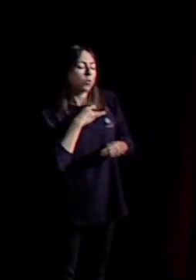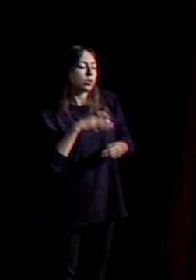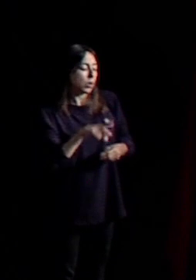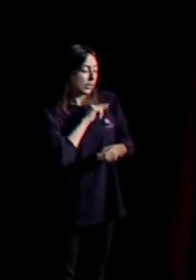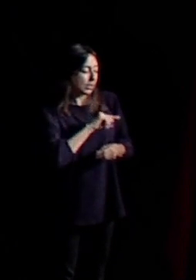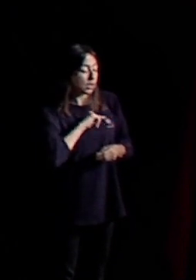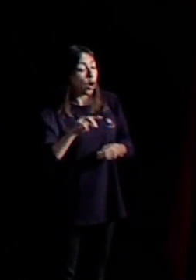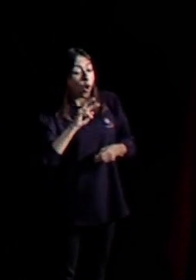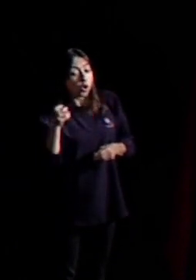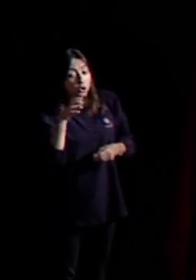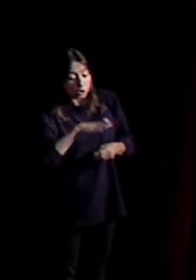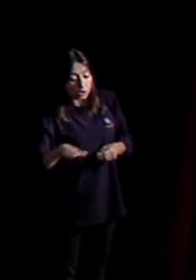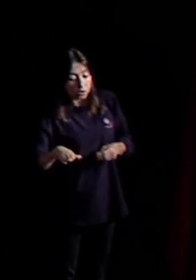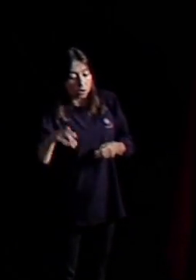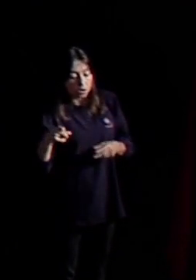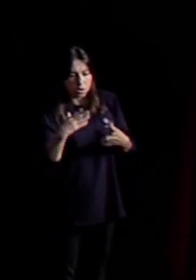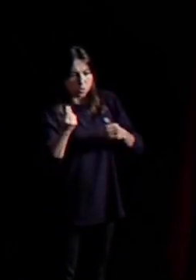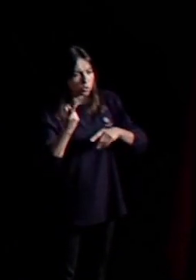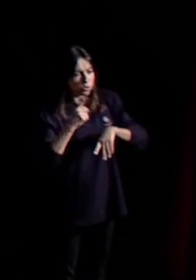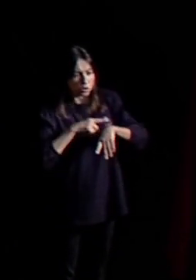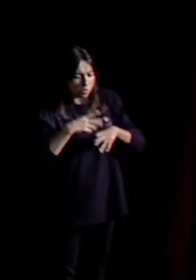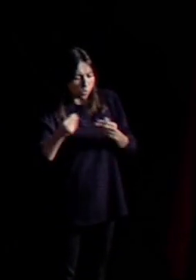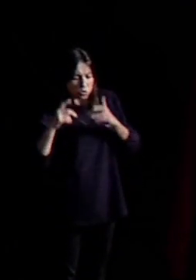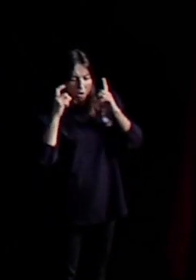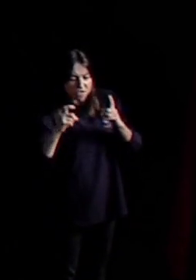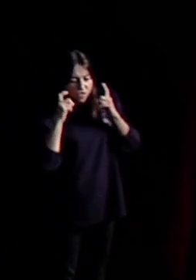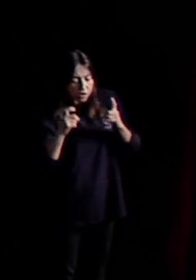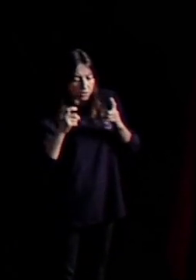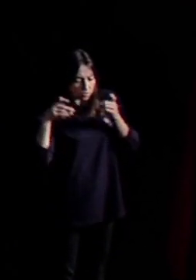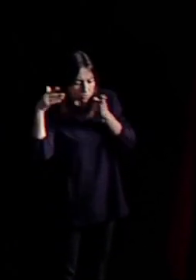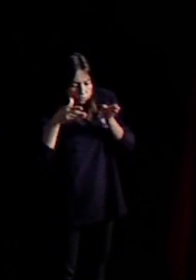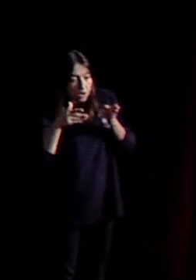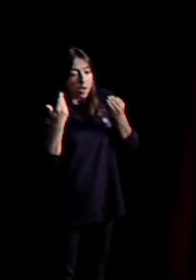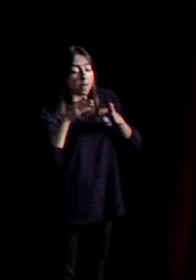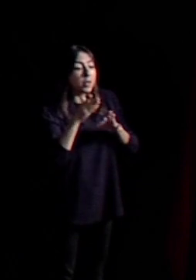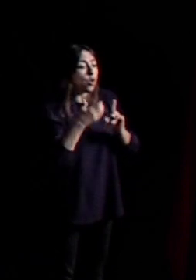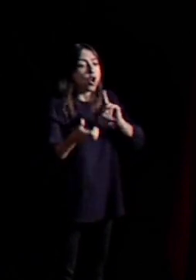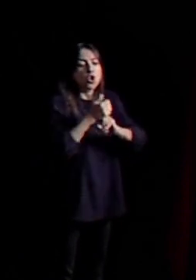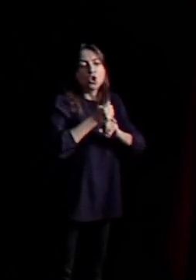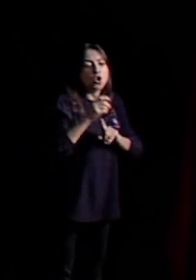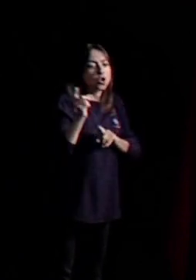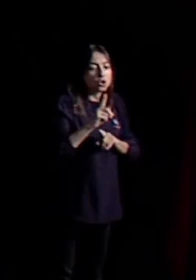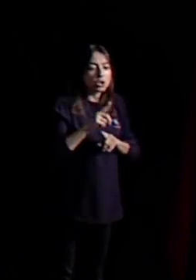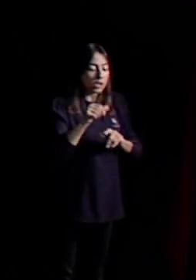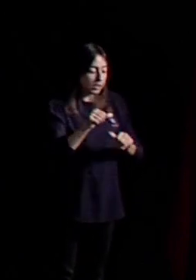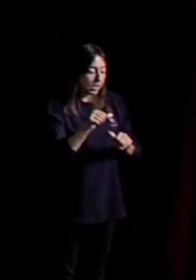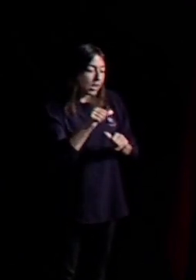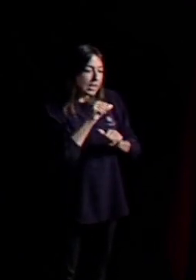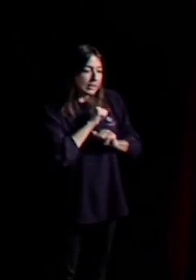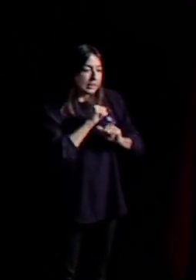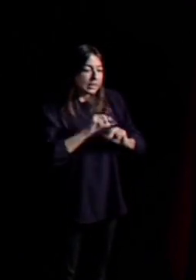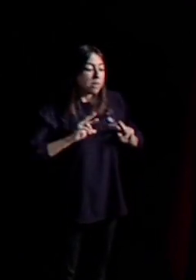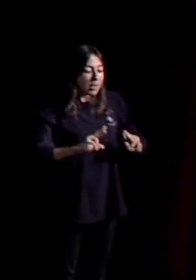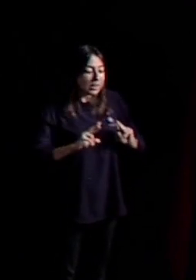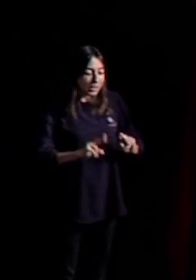esos otros niños que dedican mucho tiempo y mucho esfuerzo, pero no llegan a colmar esas expectativas del grupo, ya sea